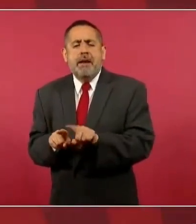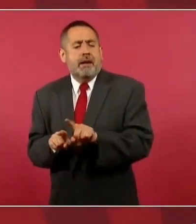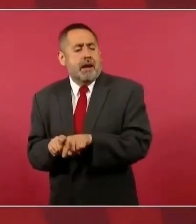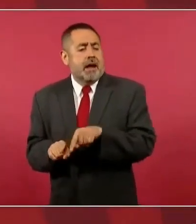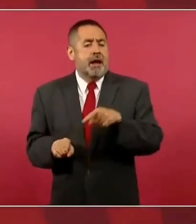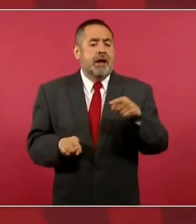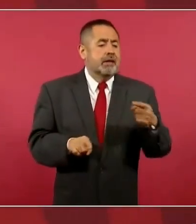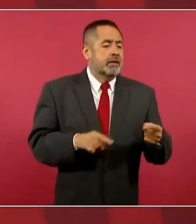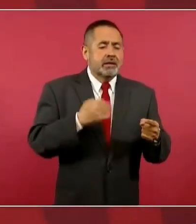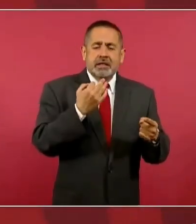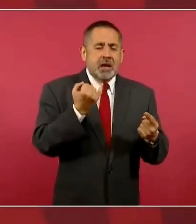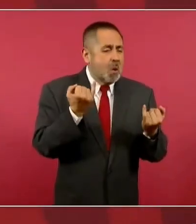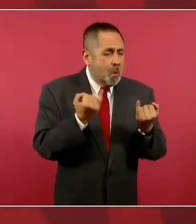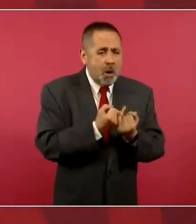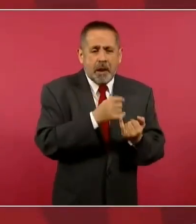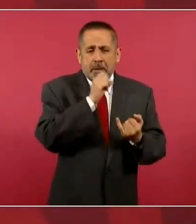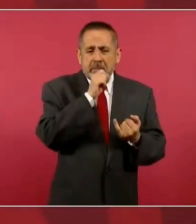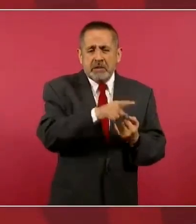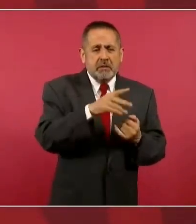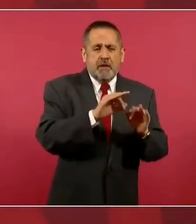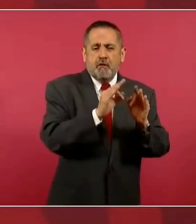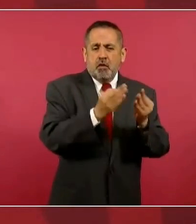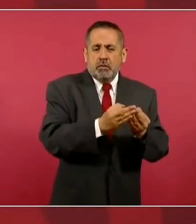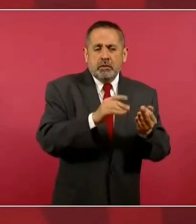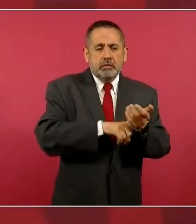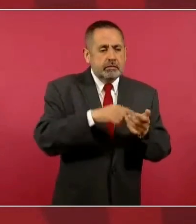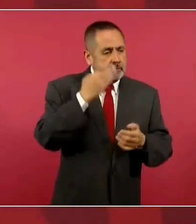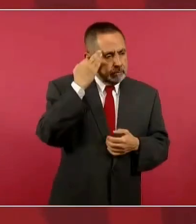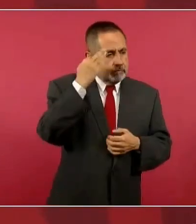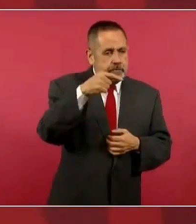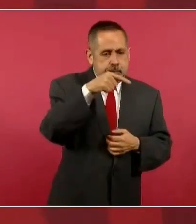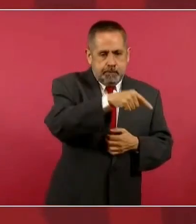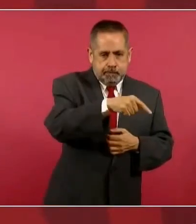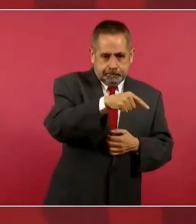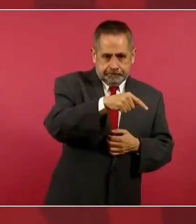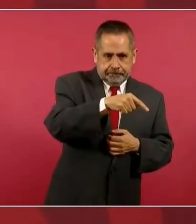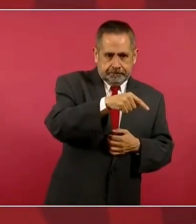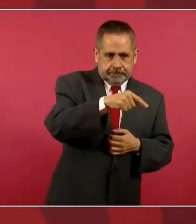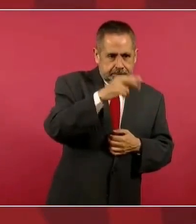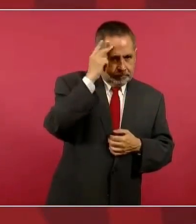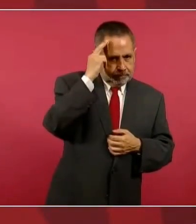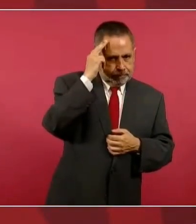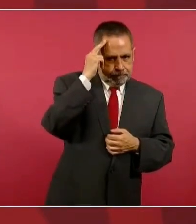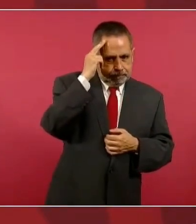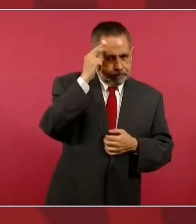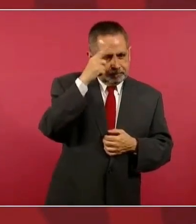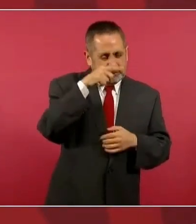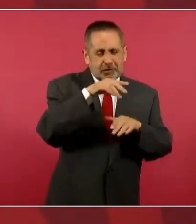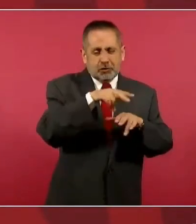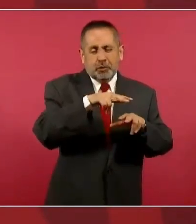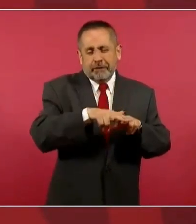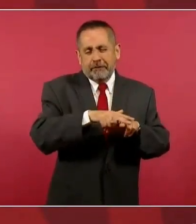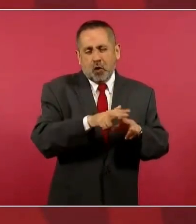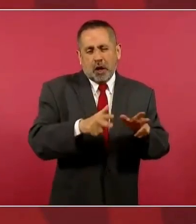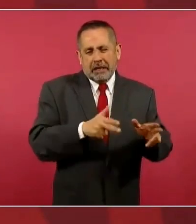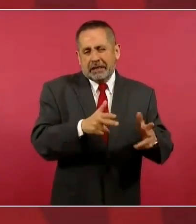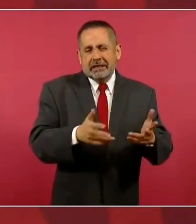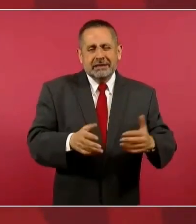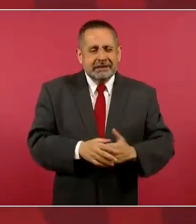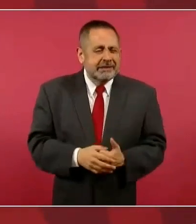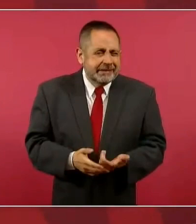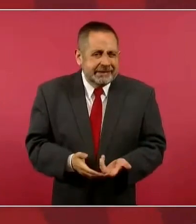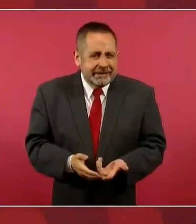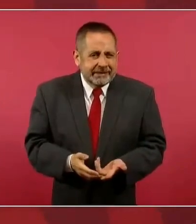ya se había aplicado en el rescate a los ferrocarriles en la época de Porfirio Díaz. Fíjense